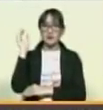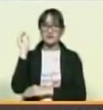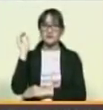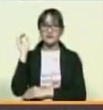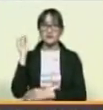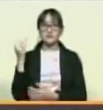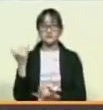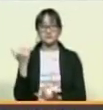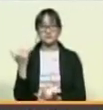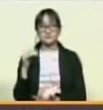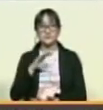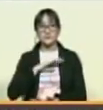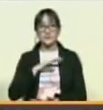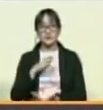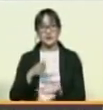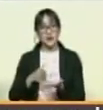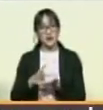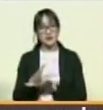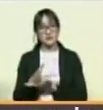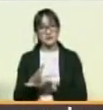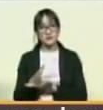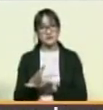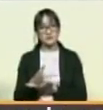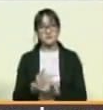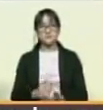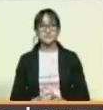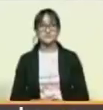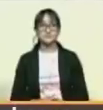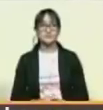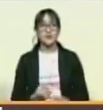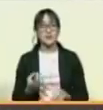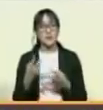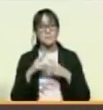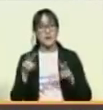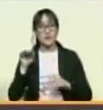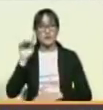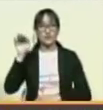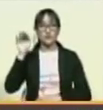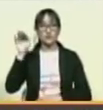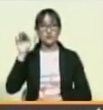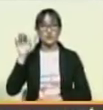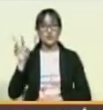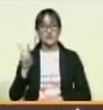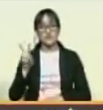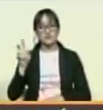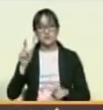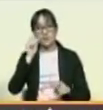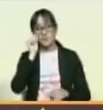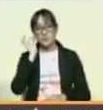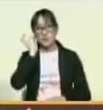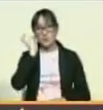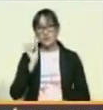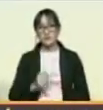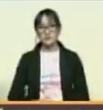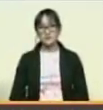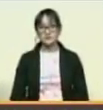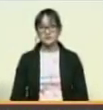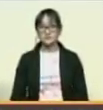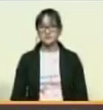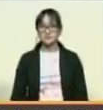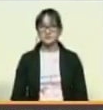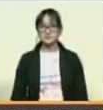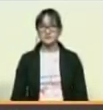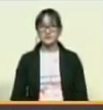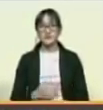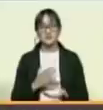del candidato de la lealtad, el candidato que garantiza la paz y el futuro de las venezolanas y los venezolanos. Siempre que han